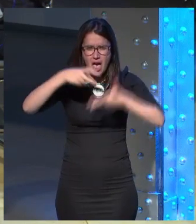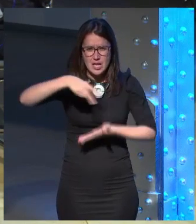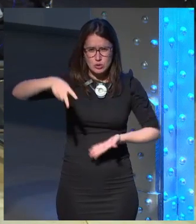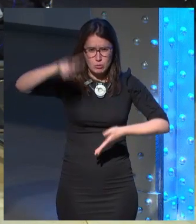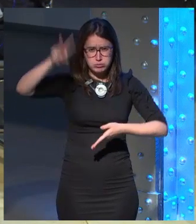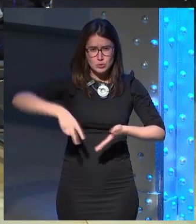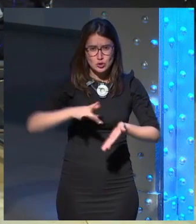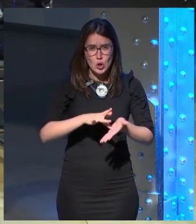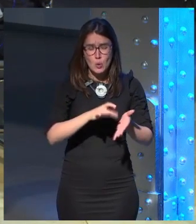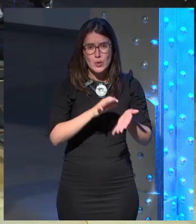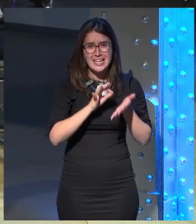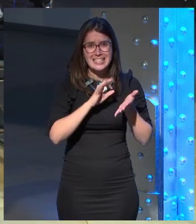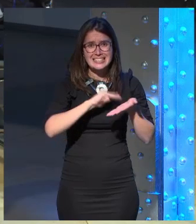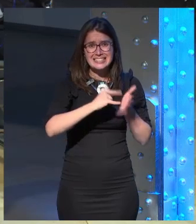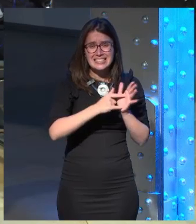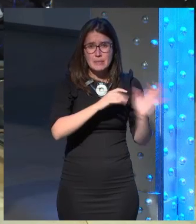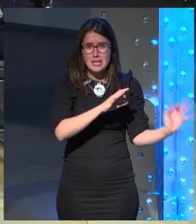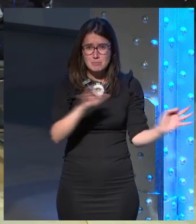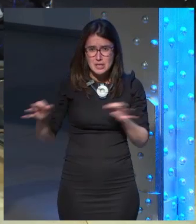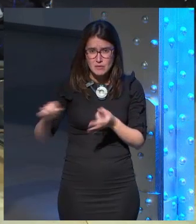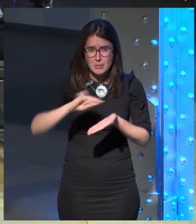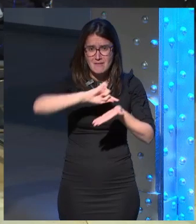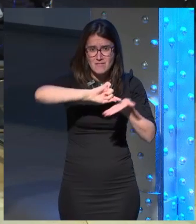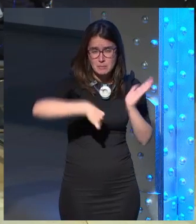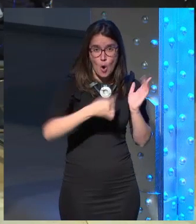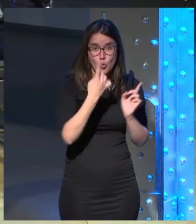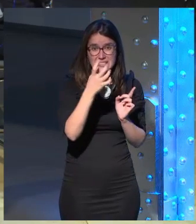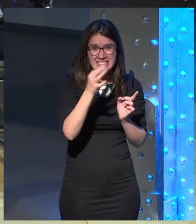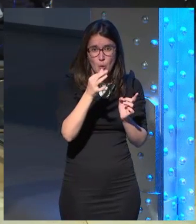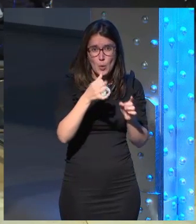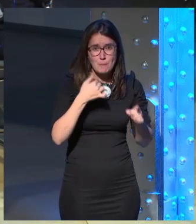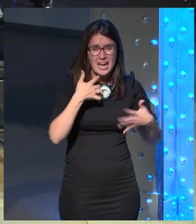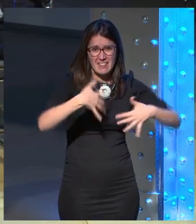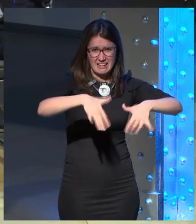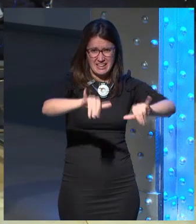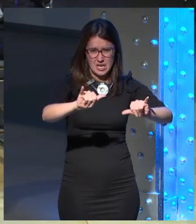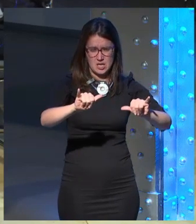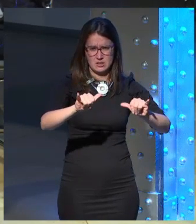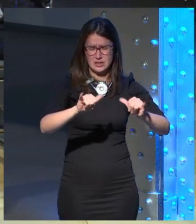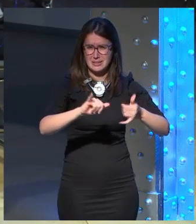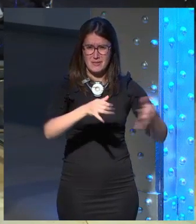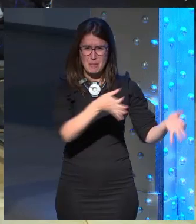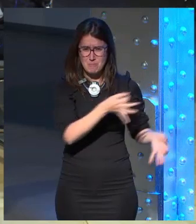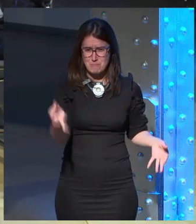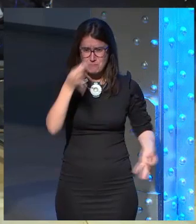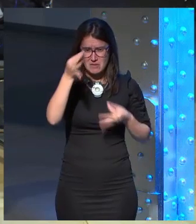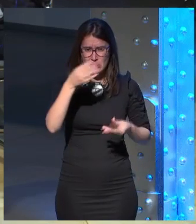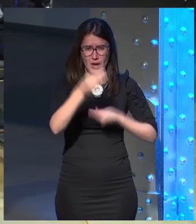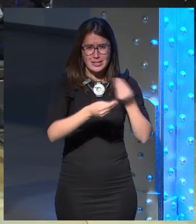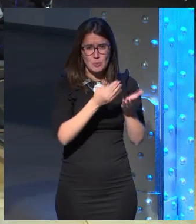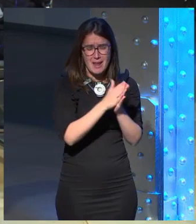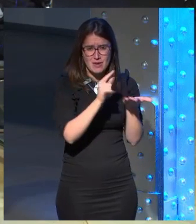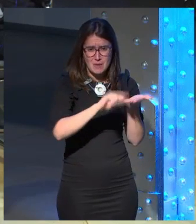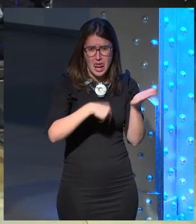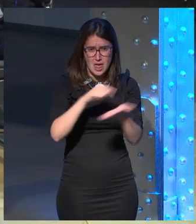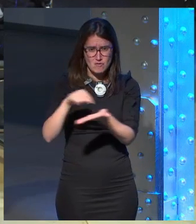específico para firmar libros donde no se pierde ni un solo segundo y es la eficiencia absoluta a la hora de firmar libros.